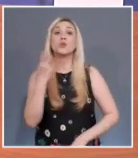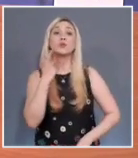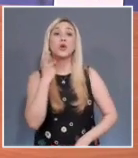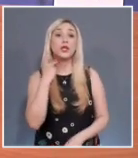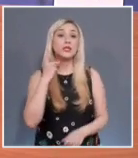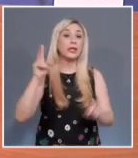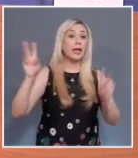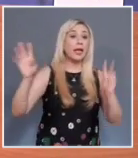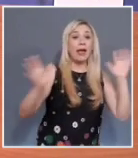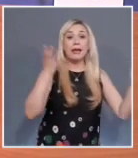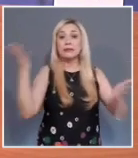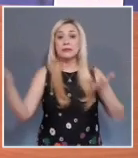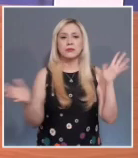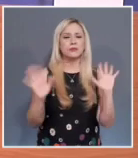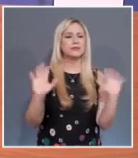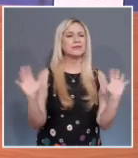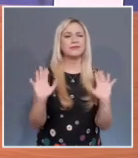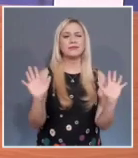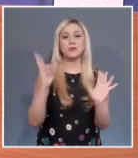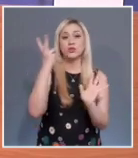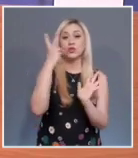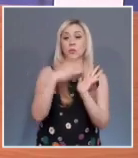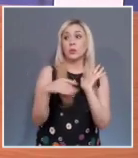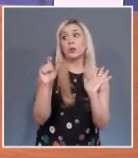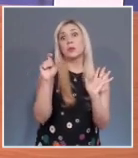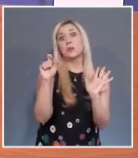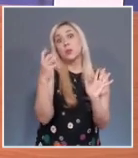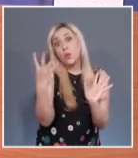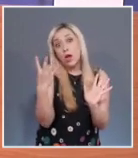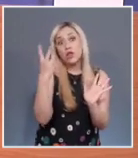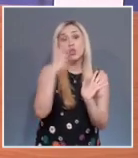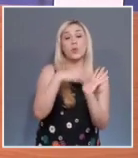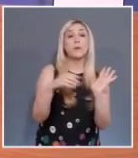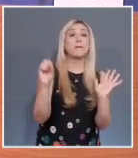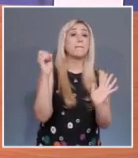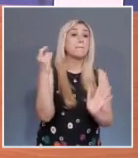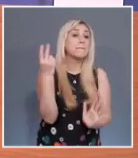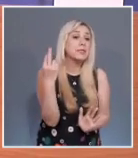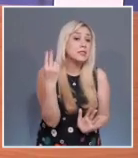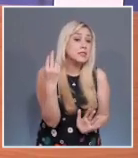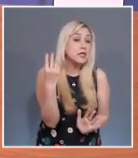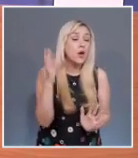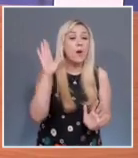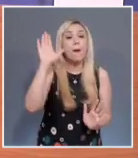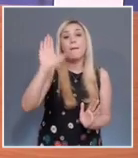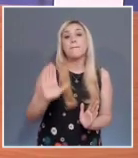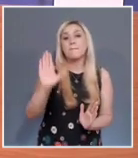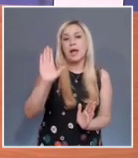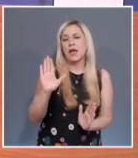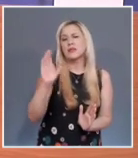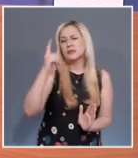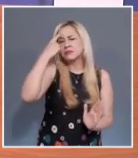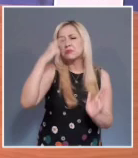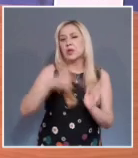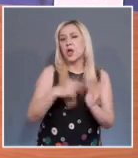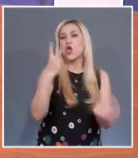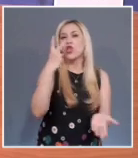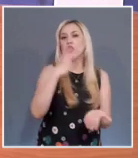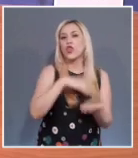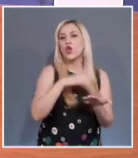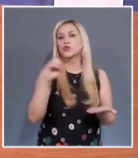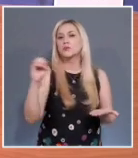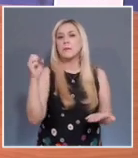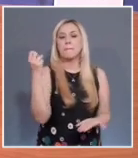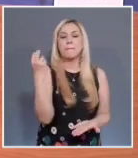en 2024 o 2025, más bien pareciera que será en 25, habrá una reforma electoral y ojalá